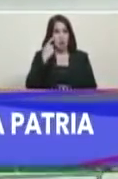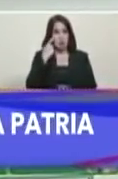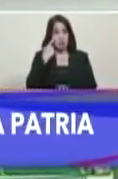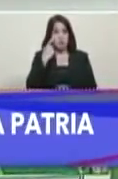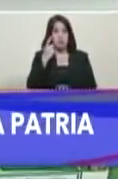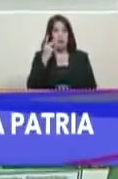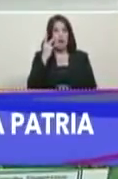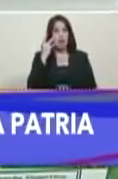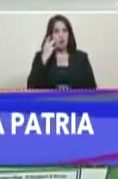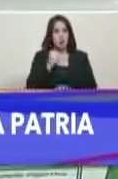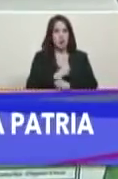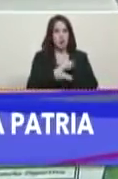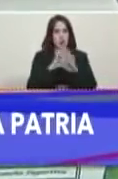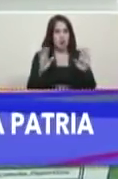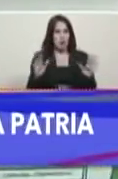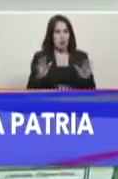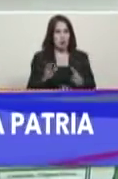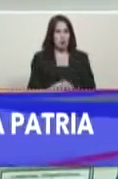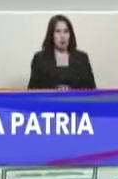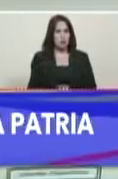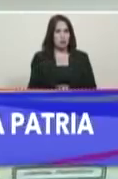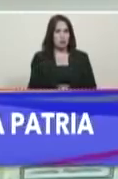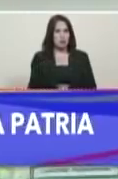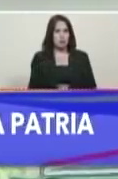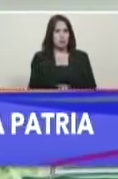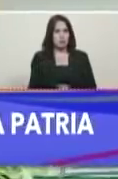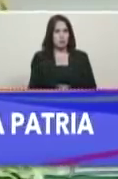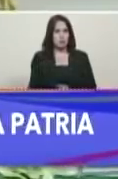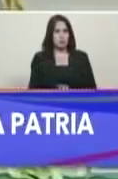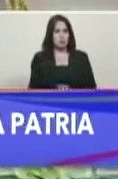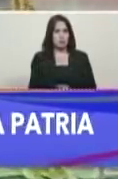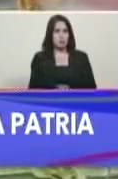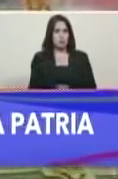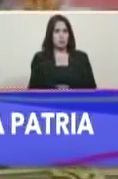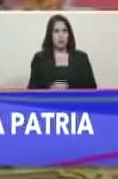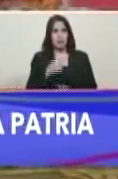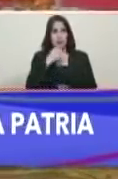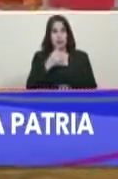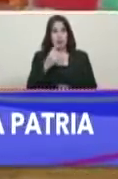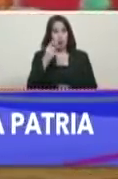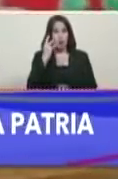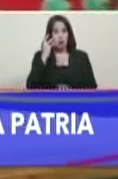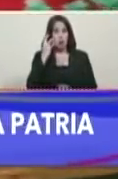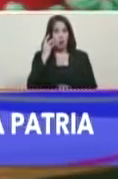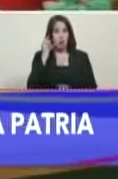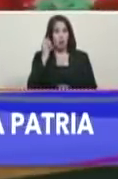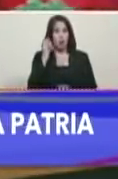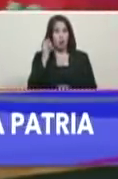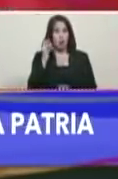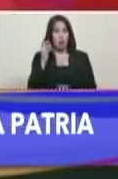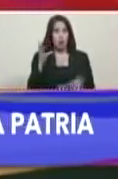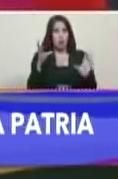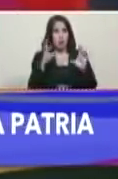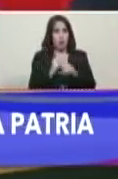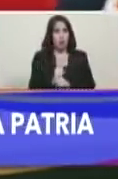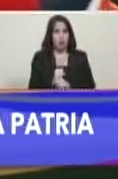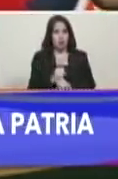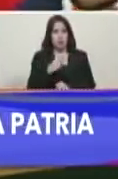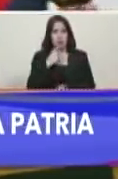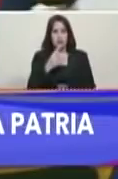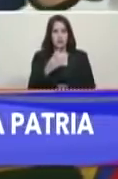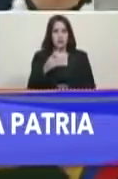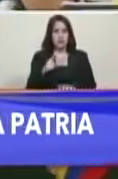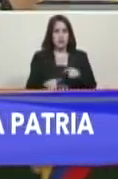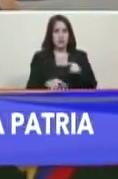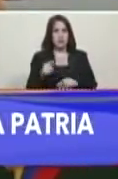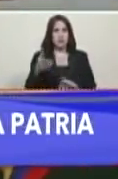azul claro y la gran misión Hogares de la Patria con el color azul oscuro. Nosotros también hemos podido